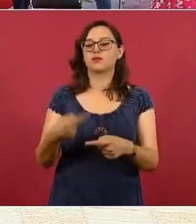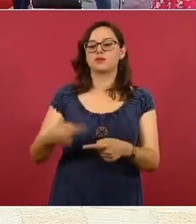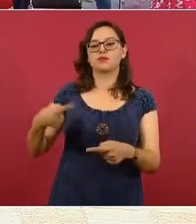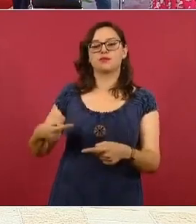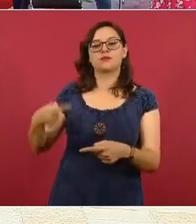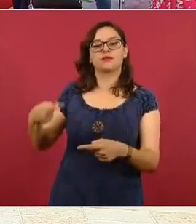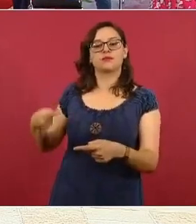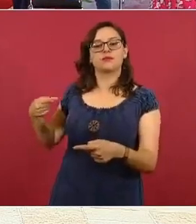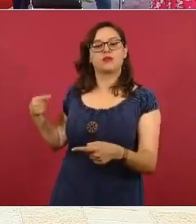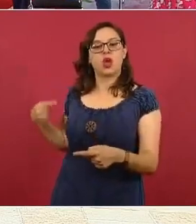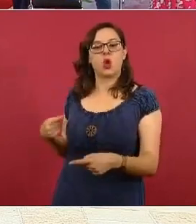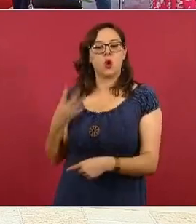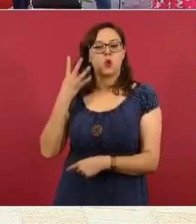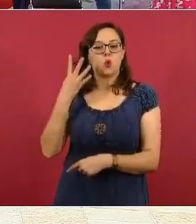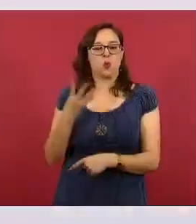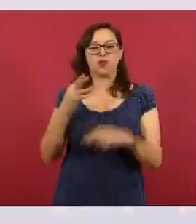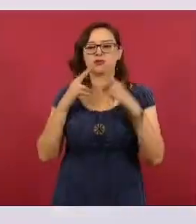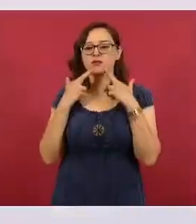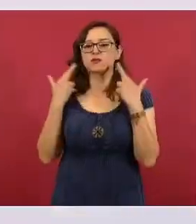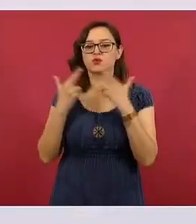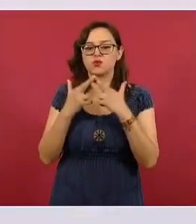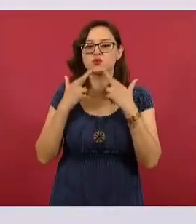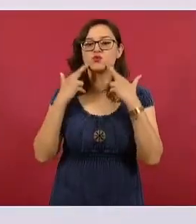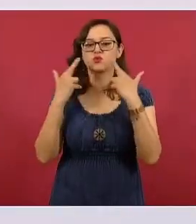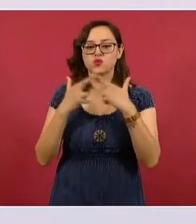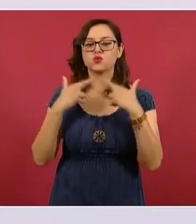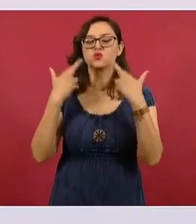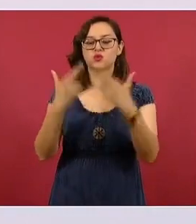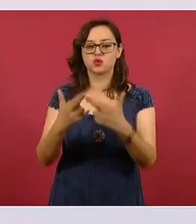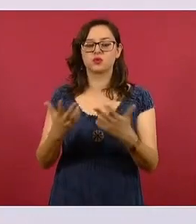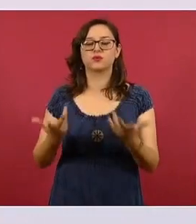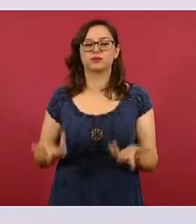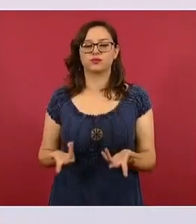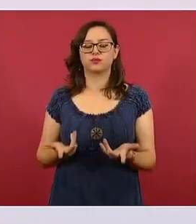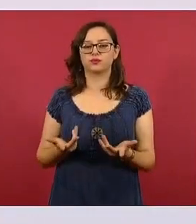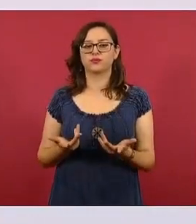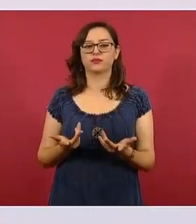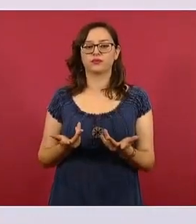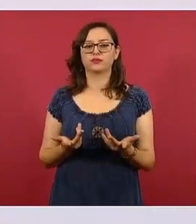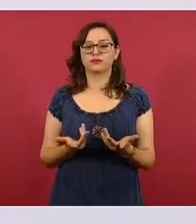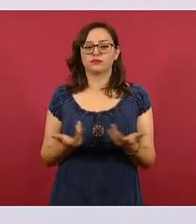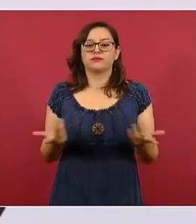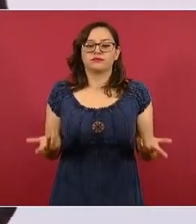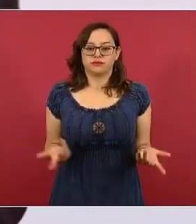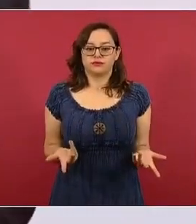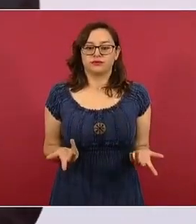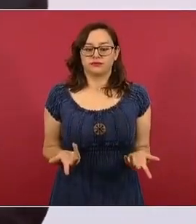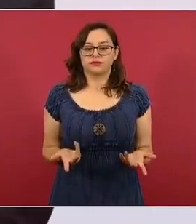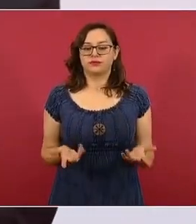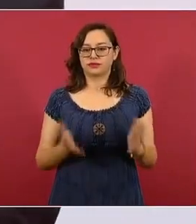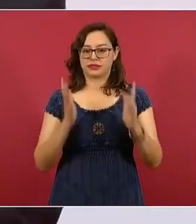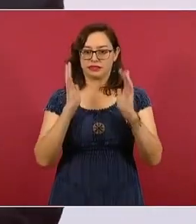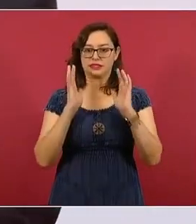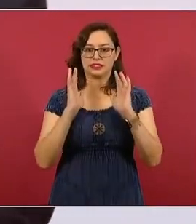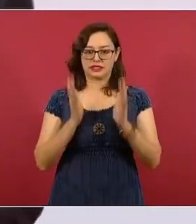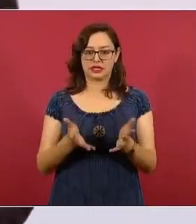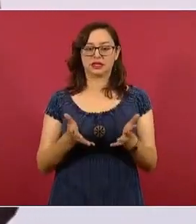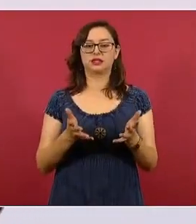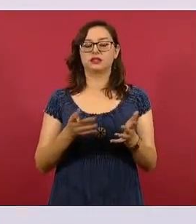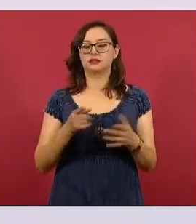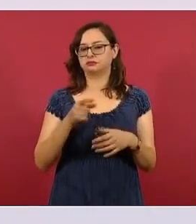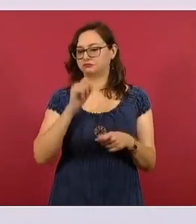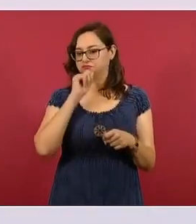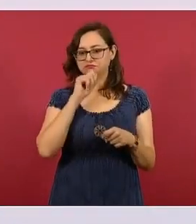como aquí lo expresó Leonel Cota. Ya nos reunimos con